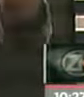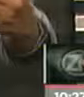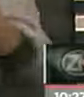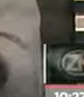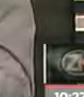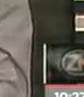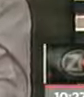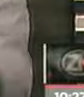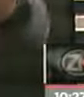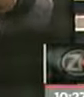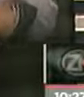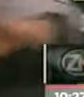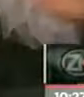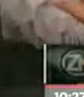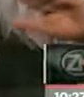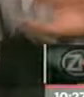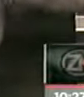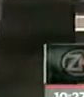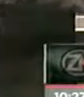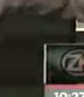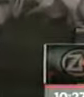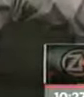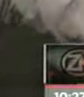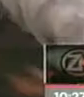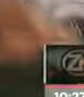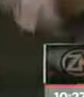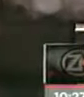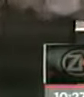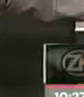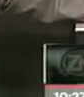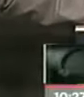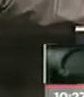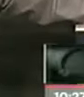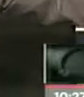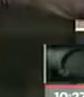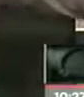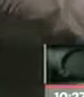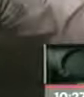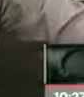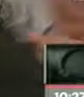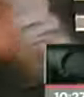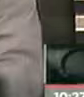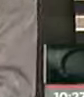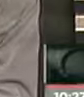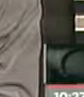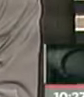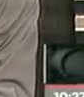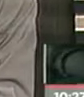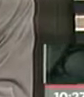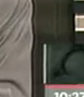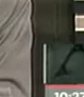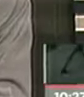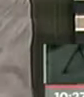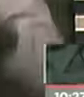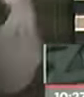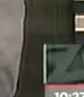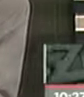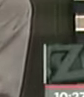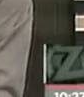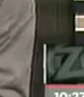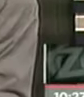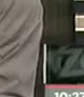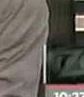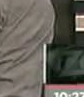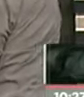lo mismo que está haciendo Estados Unidos el día de hoy, bueno, supuestamente sancionando al compañero Jorge Arias por